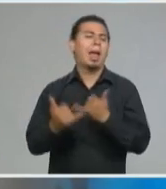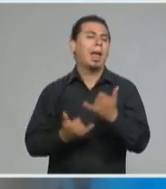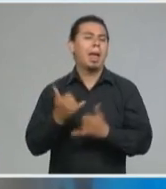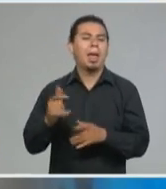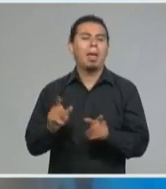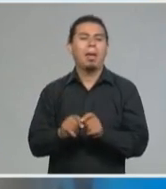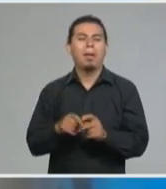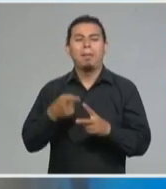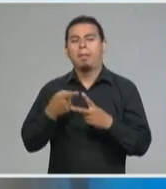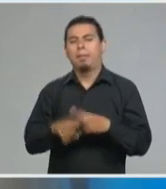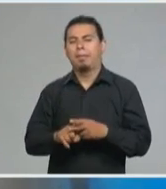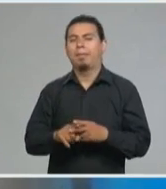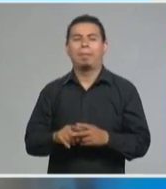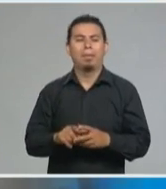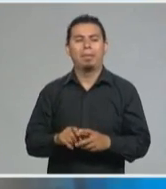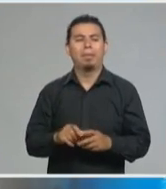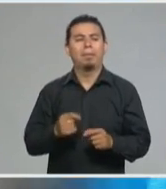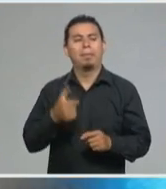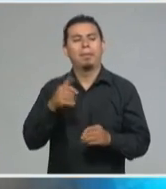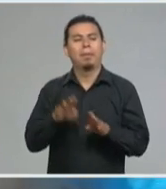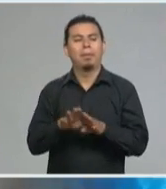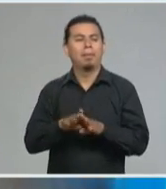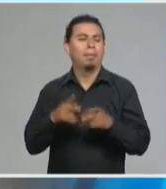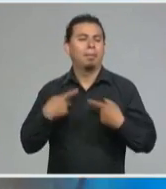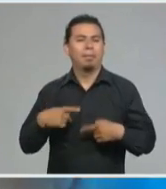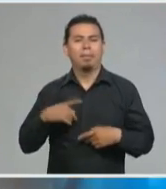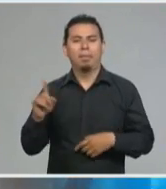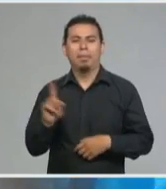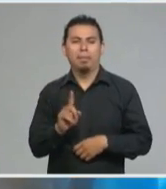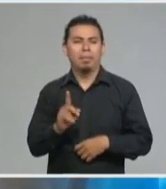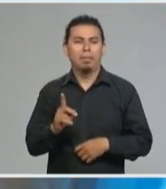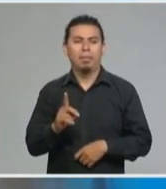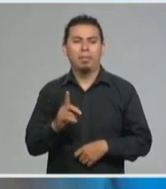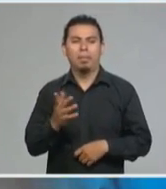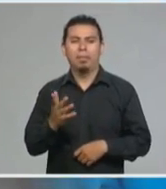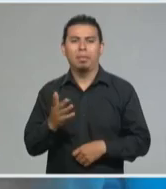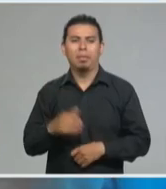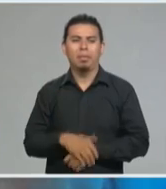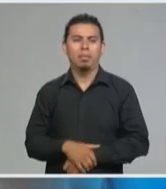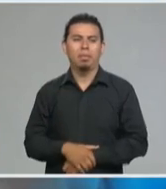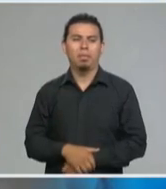O sea, primeramente una persona que no se desconoce